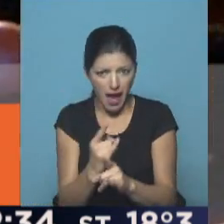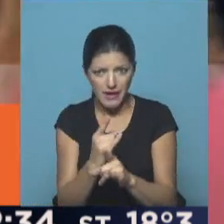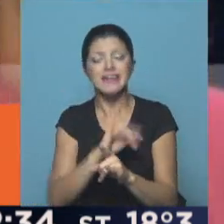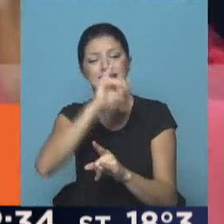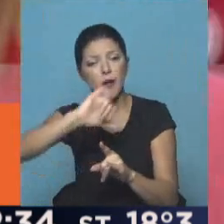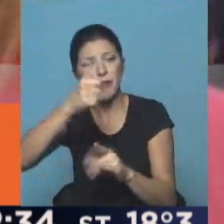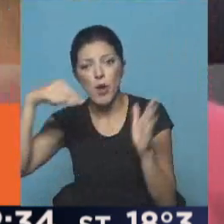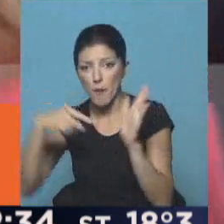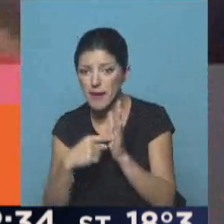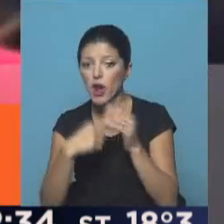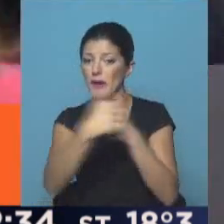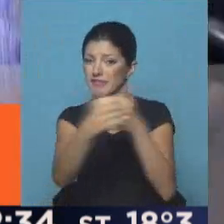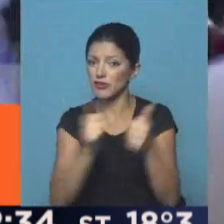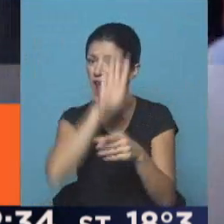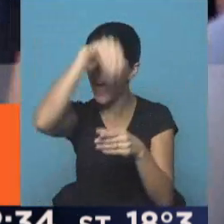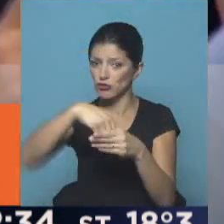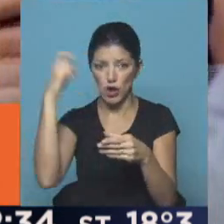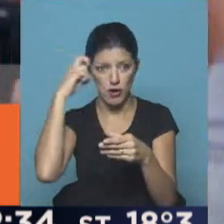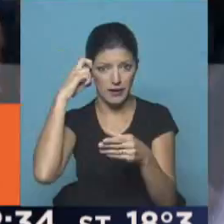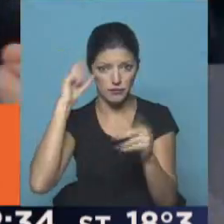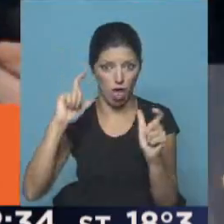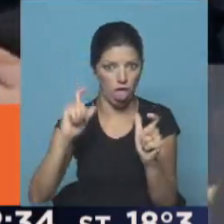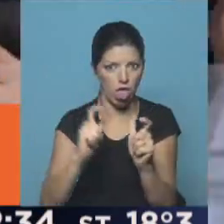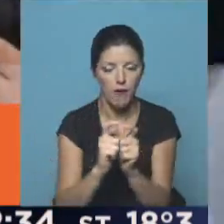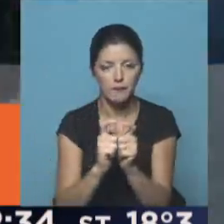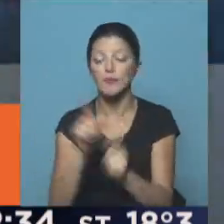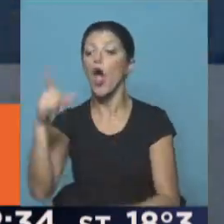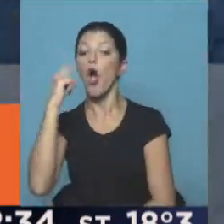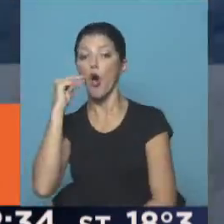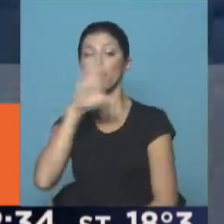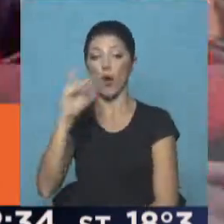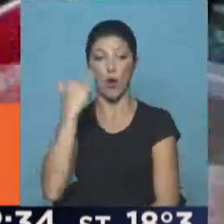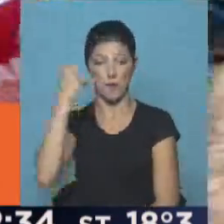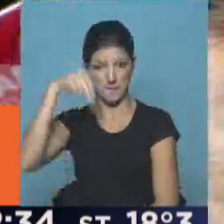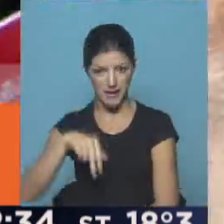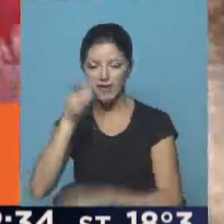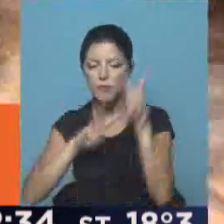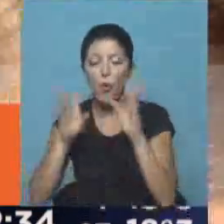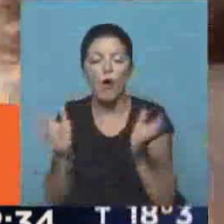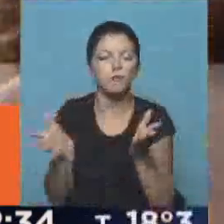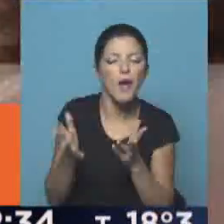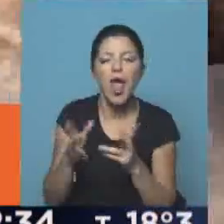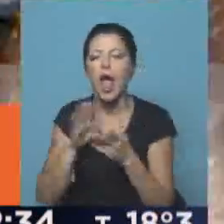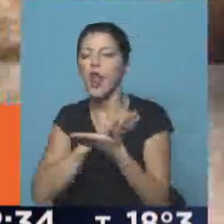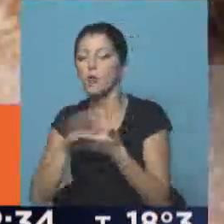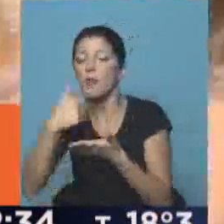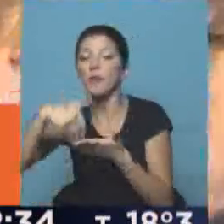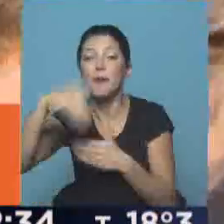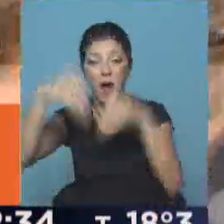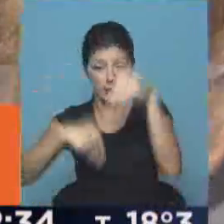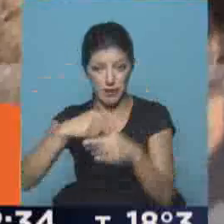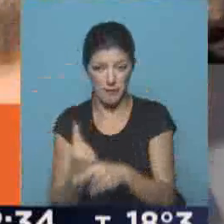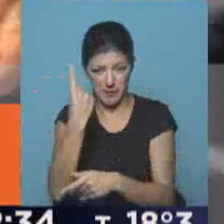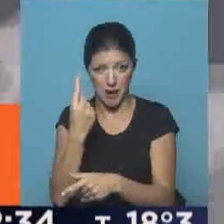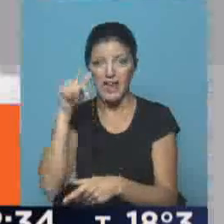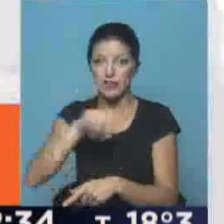bancas. Y la estrategia de Corbyn de concentrarse en el registro de nuevos votantes y en fomentar una mayor participación rindió